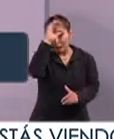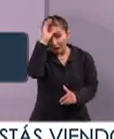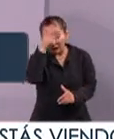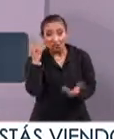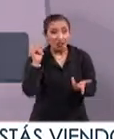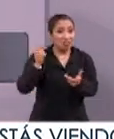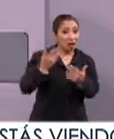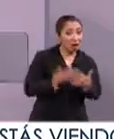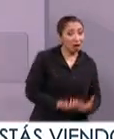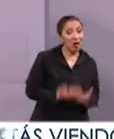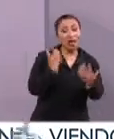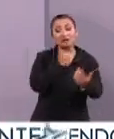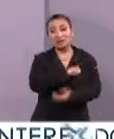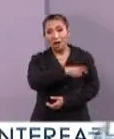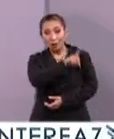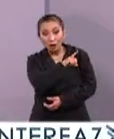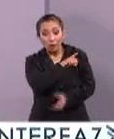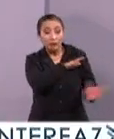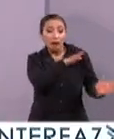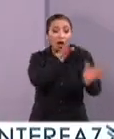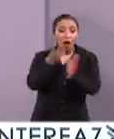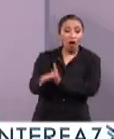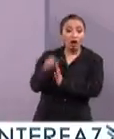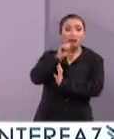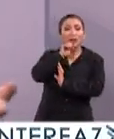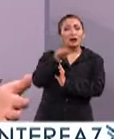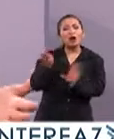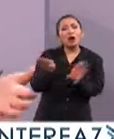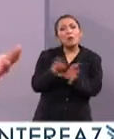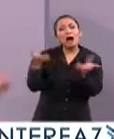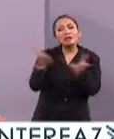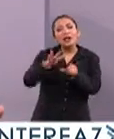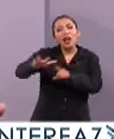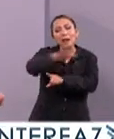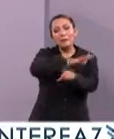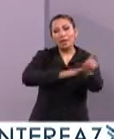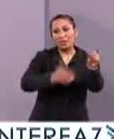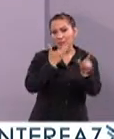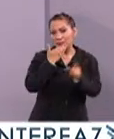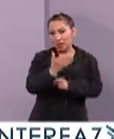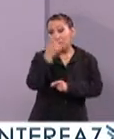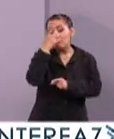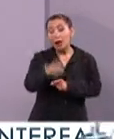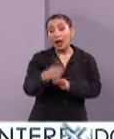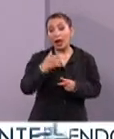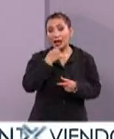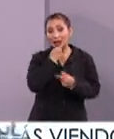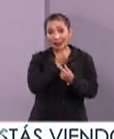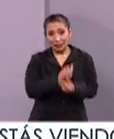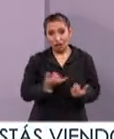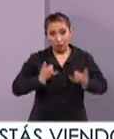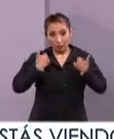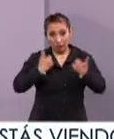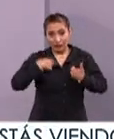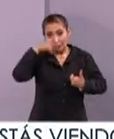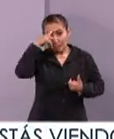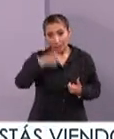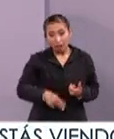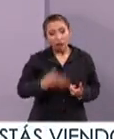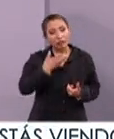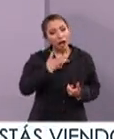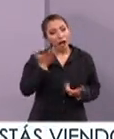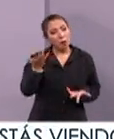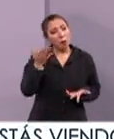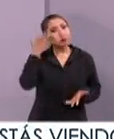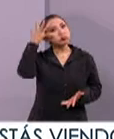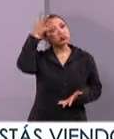científicos, tecnológicos, la salud, pero por el otro, cómo generar un ambiente propicio para que los jóvenes de nuestro país tengan